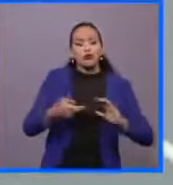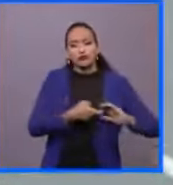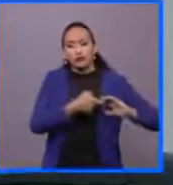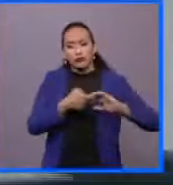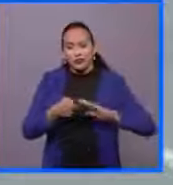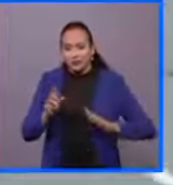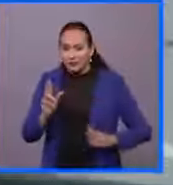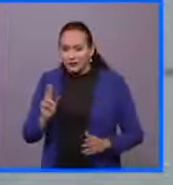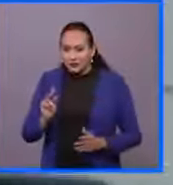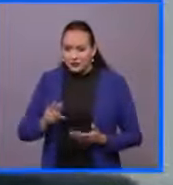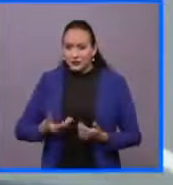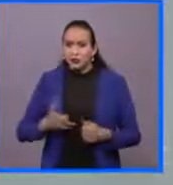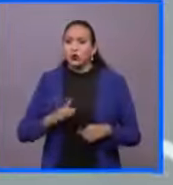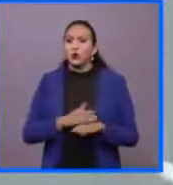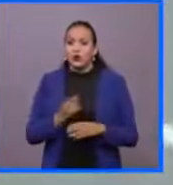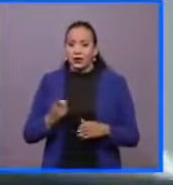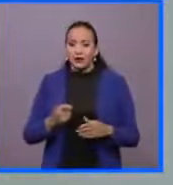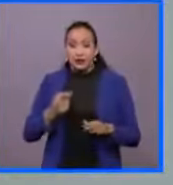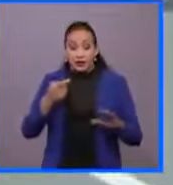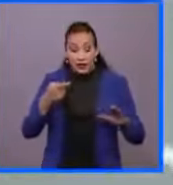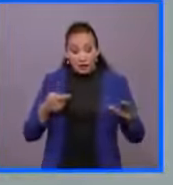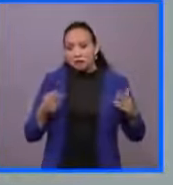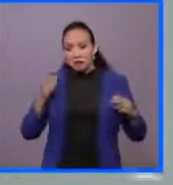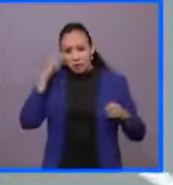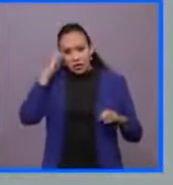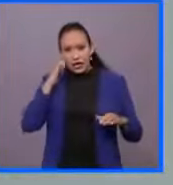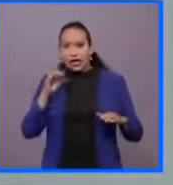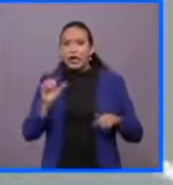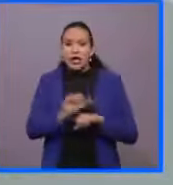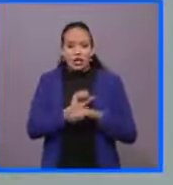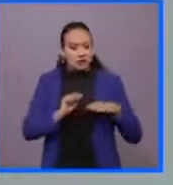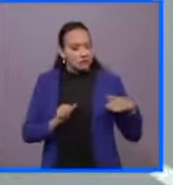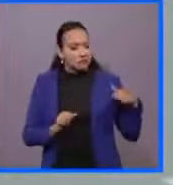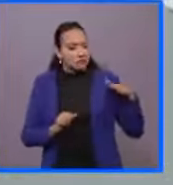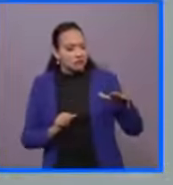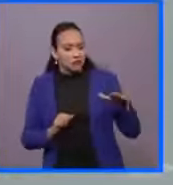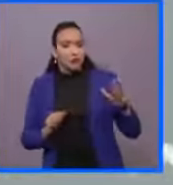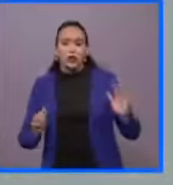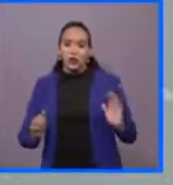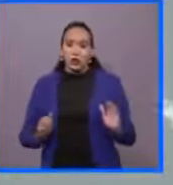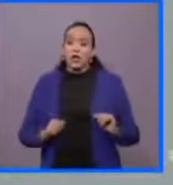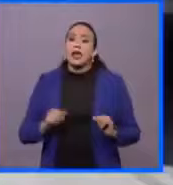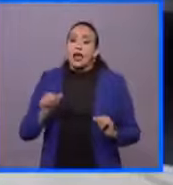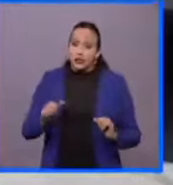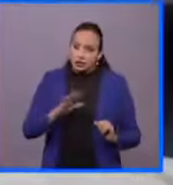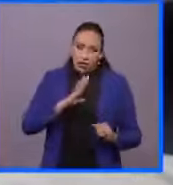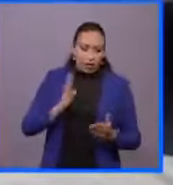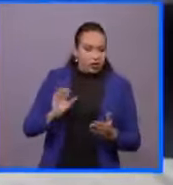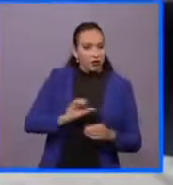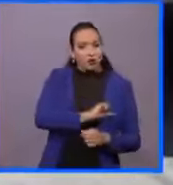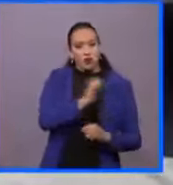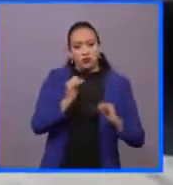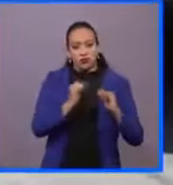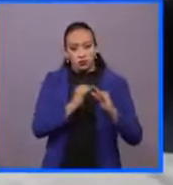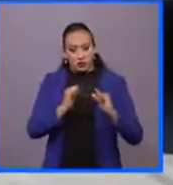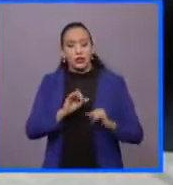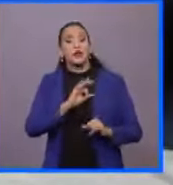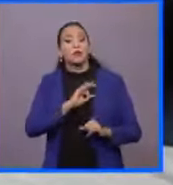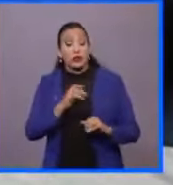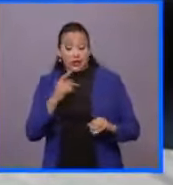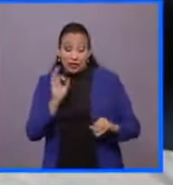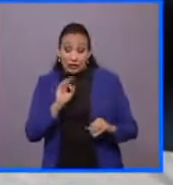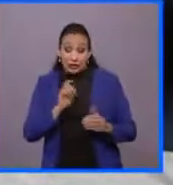a la autoridad, porque se trata de un acto que forma parte del procedimiento de verificación y sanción que puede afectar